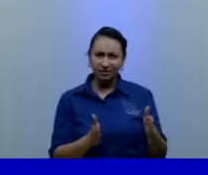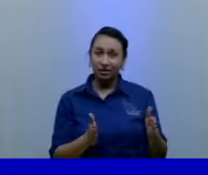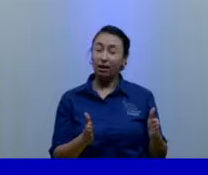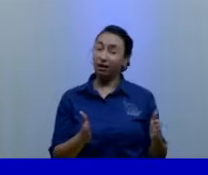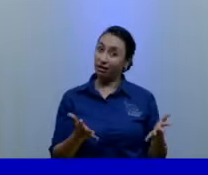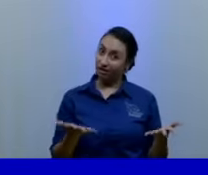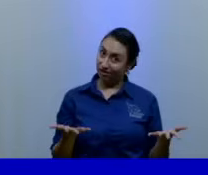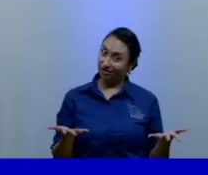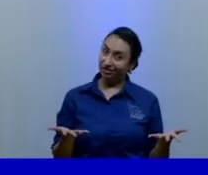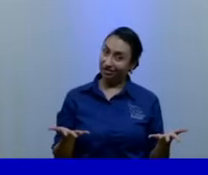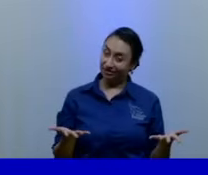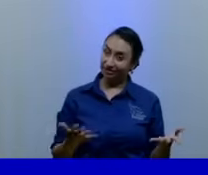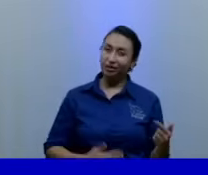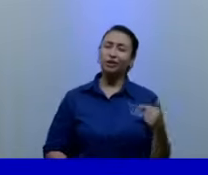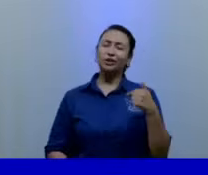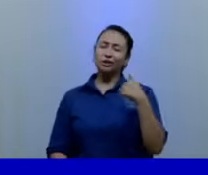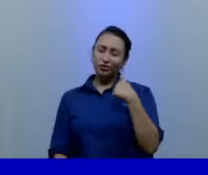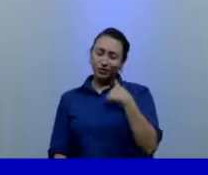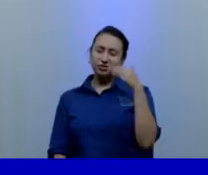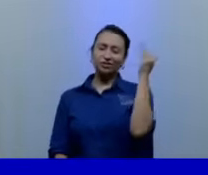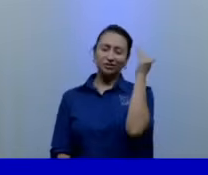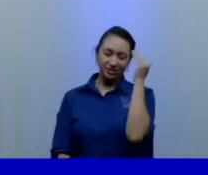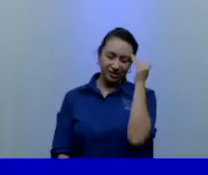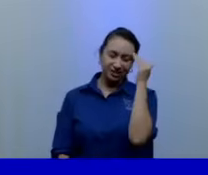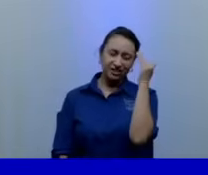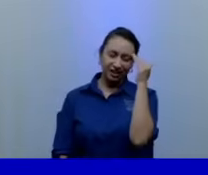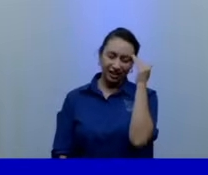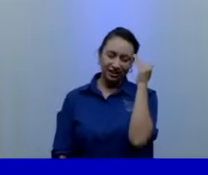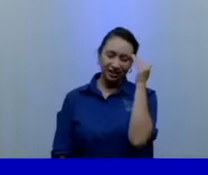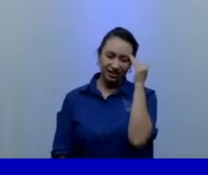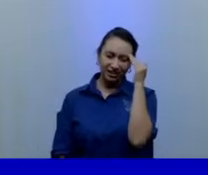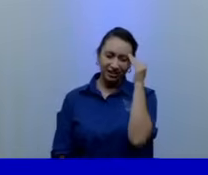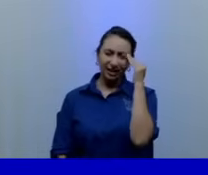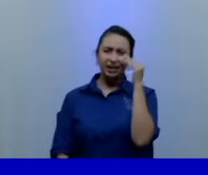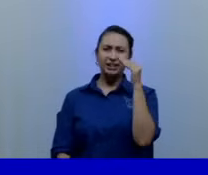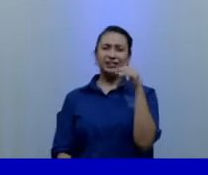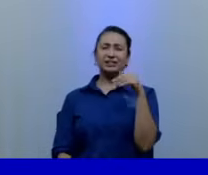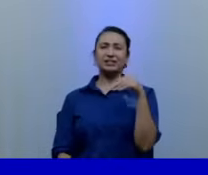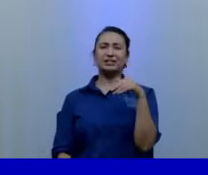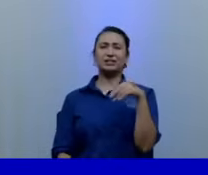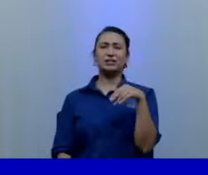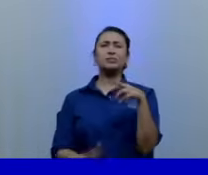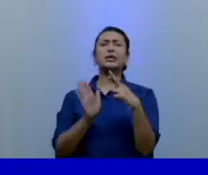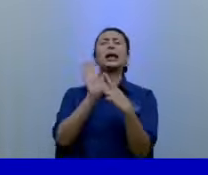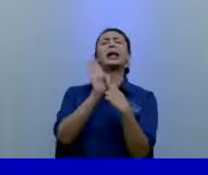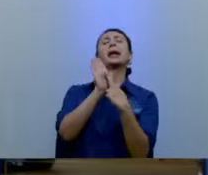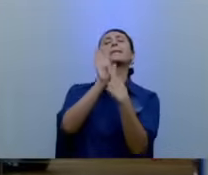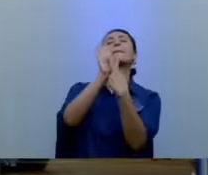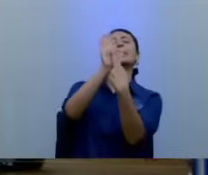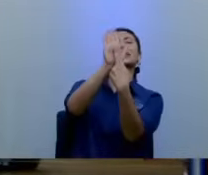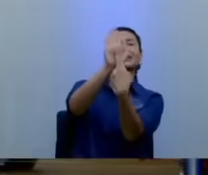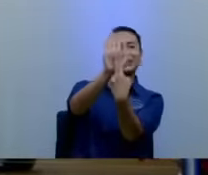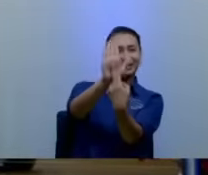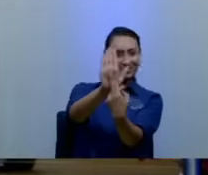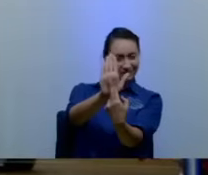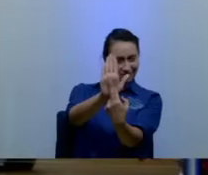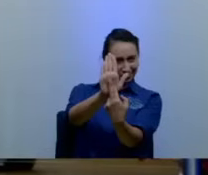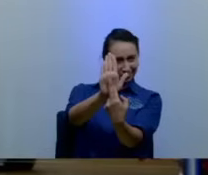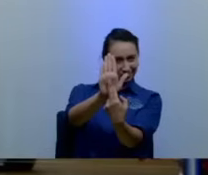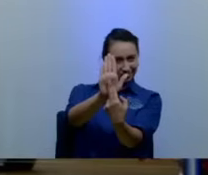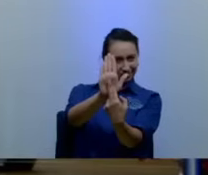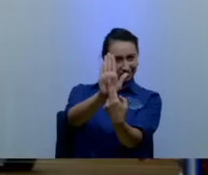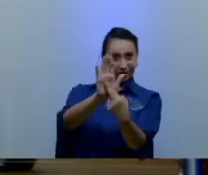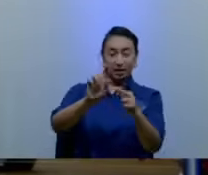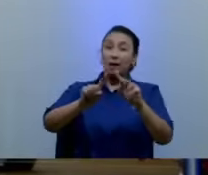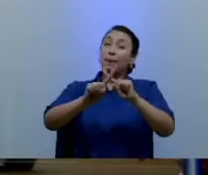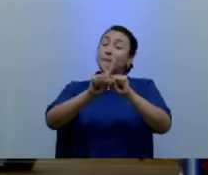Yo sé que esto es figura, yo sé que esto es sombra, yo sé que no es doctrina, pero yo le aseguro que si